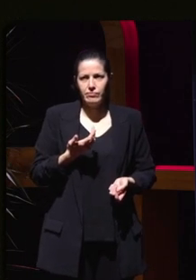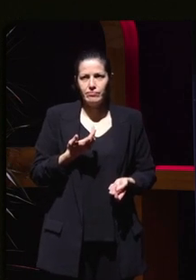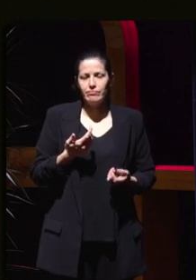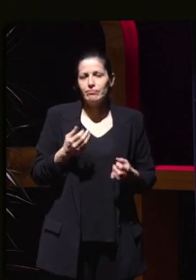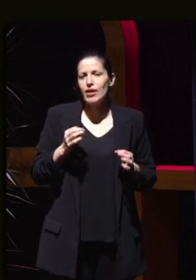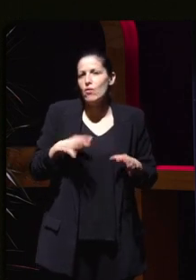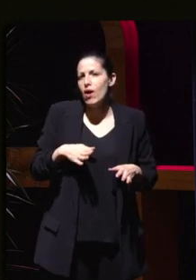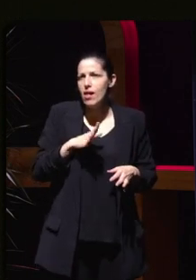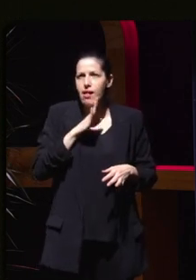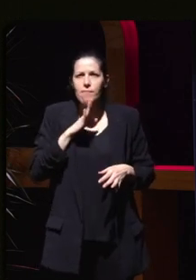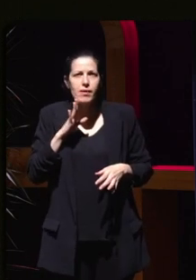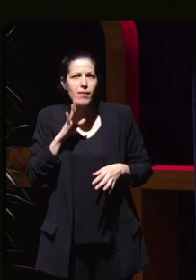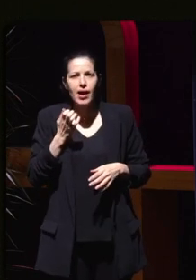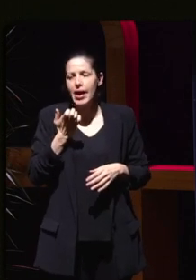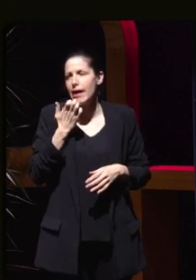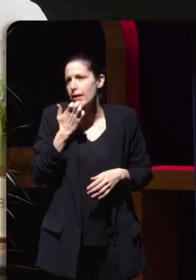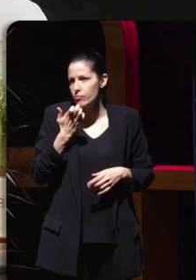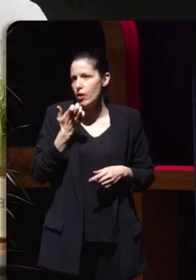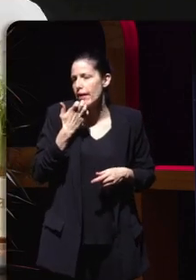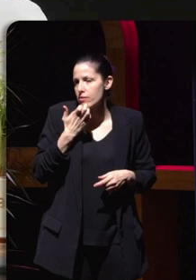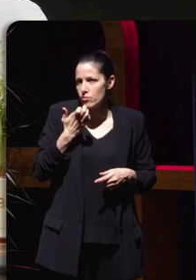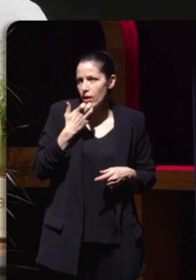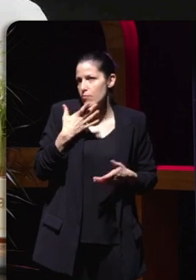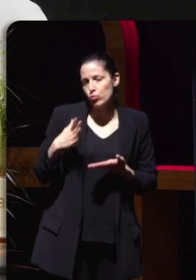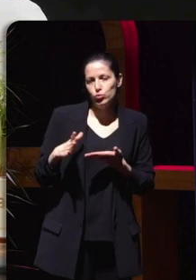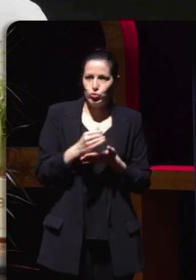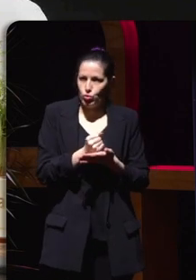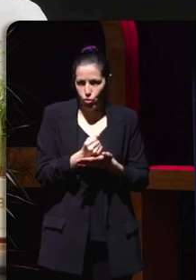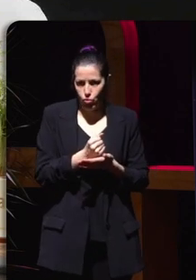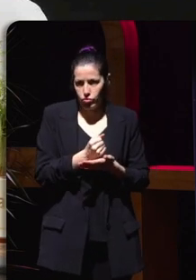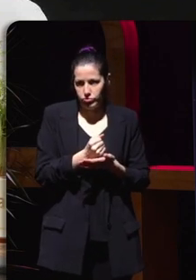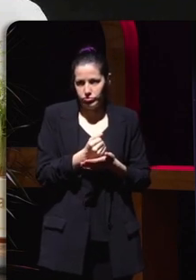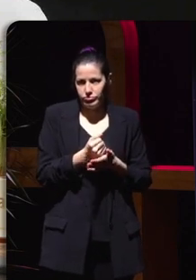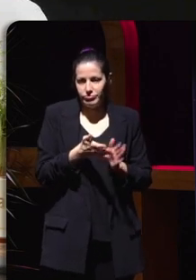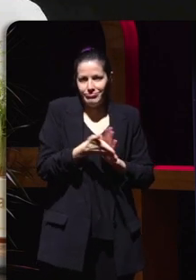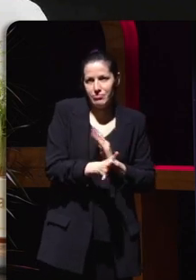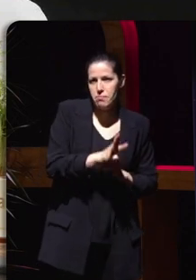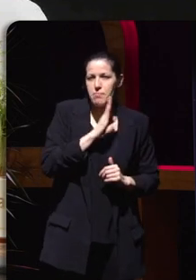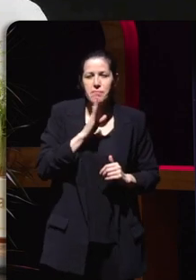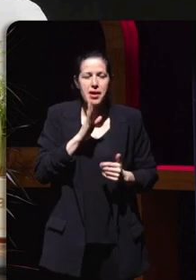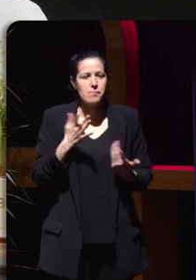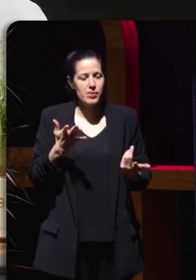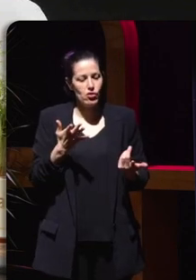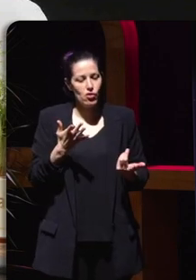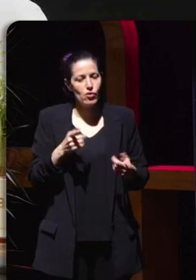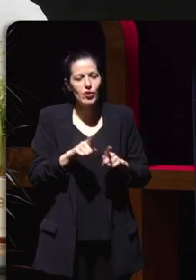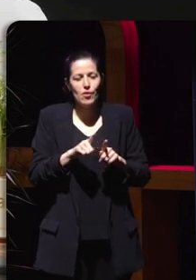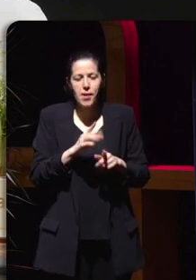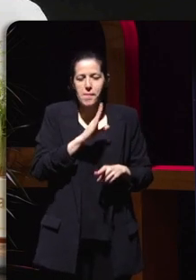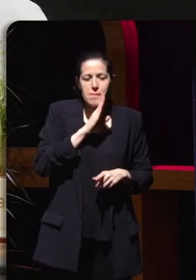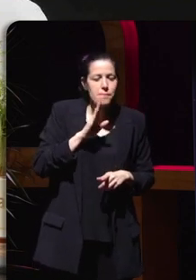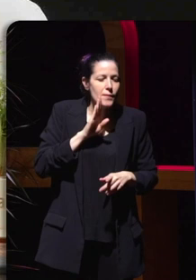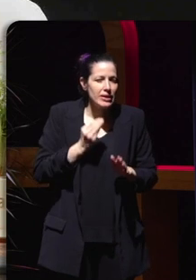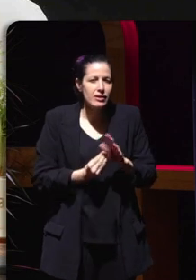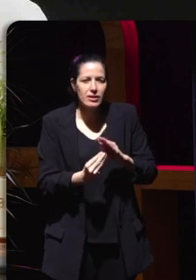pero para mí en el afoy o despertar finaldo feminismo no o que